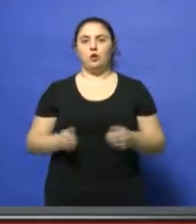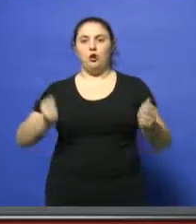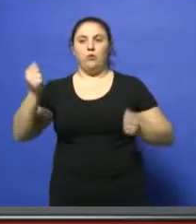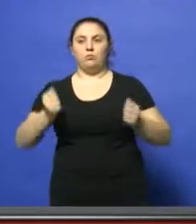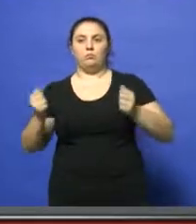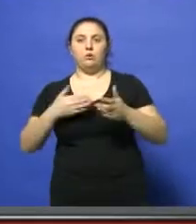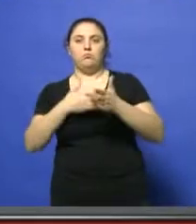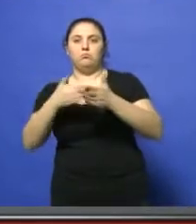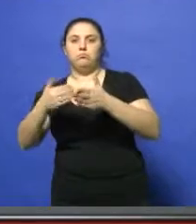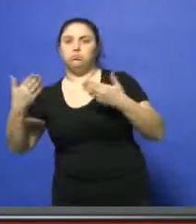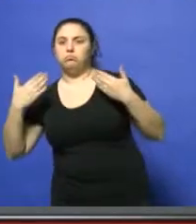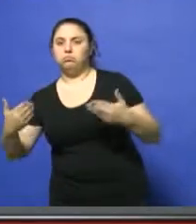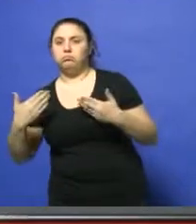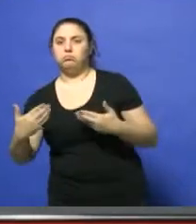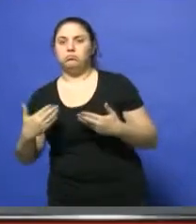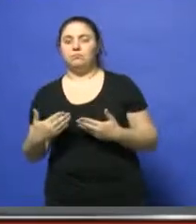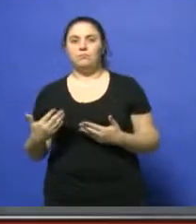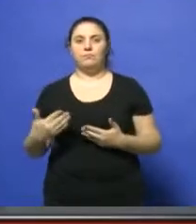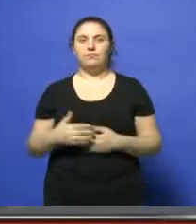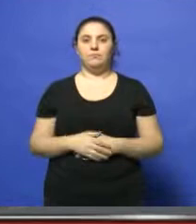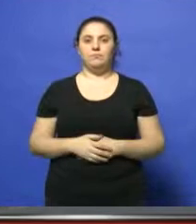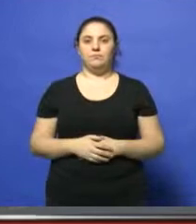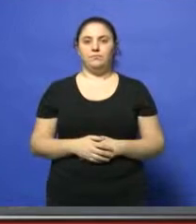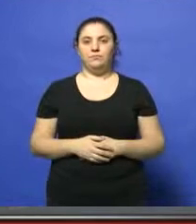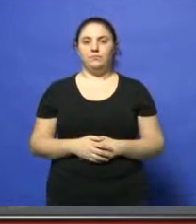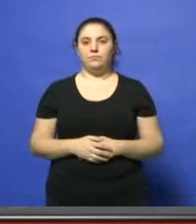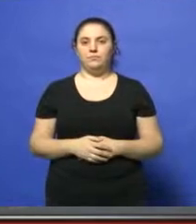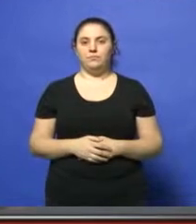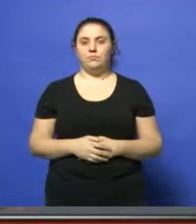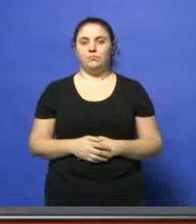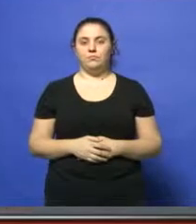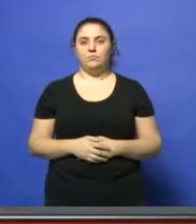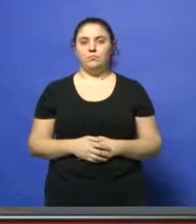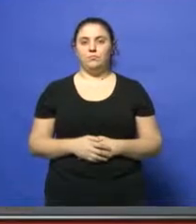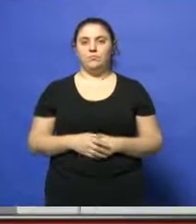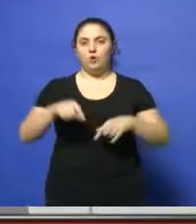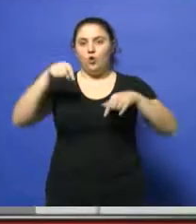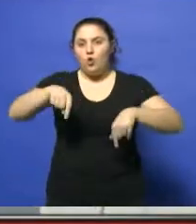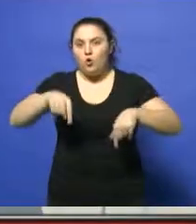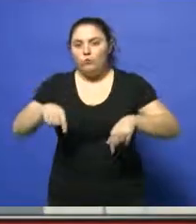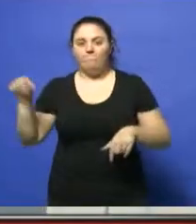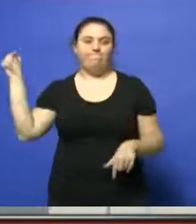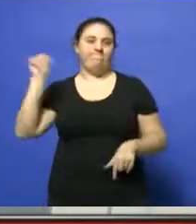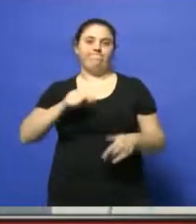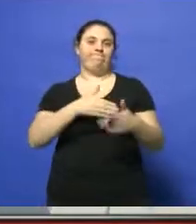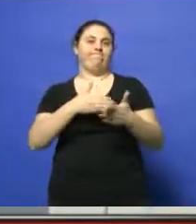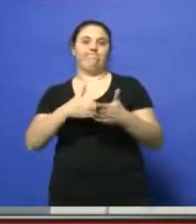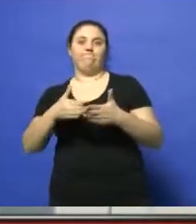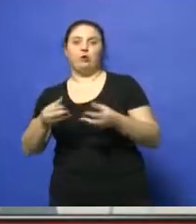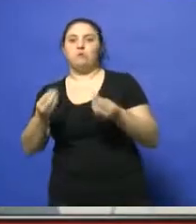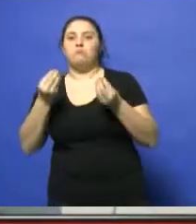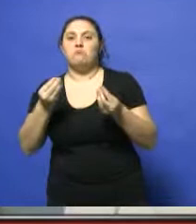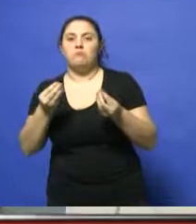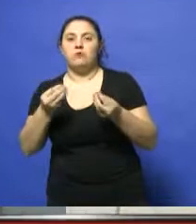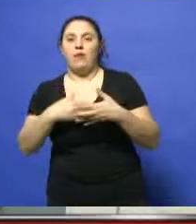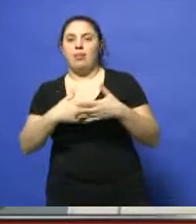lugar en el estacionamiento. Va concatenado como muchos afectos. Hoy nosotros consideramos que ese funcionamiento es deficitario porque no produce